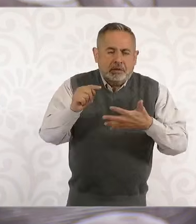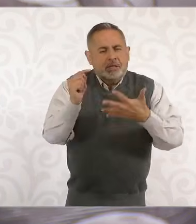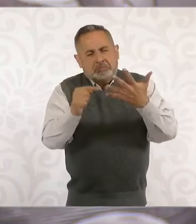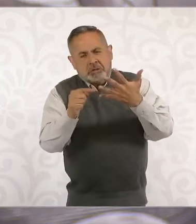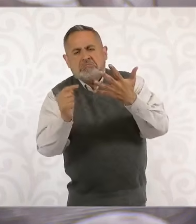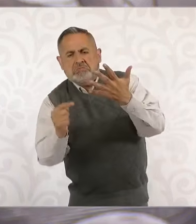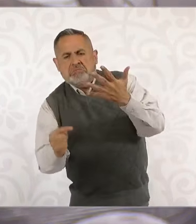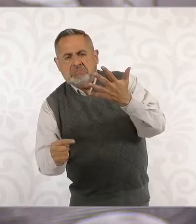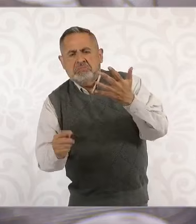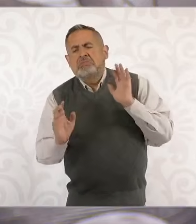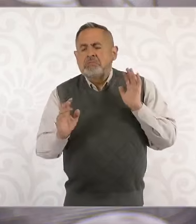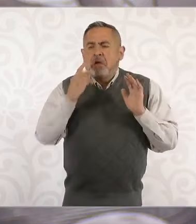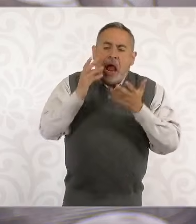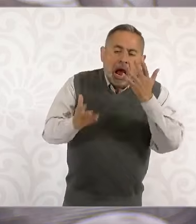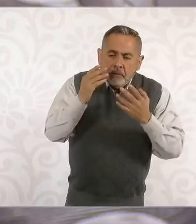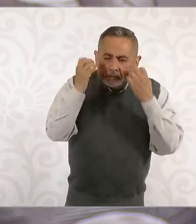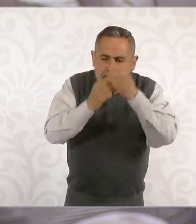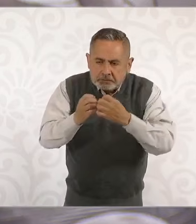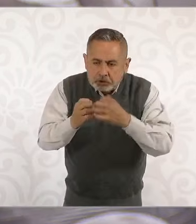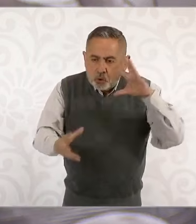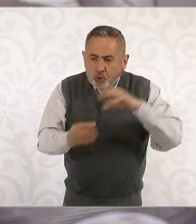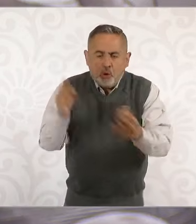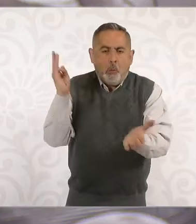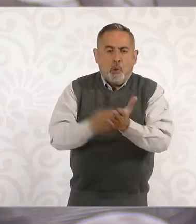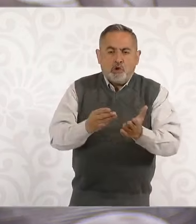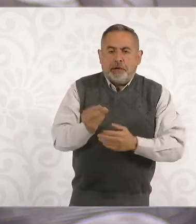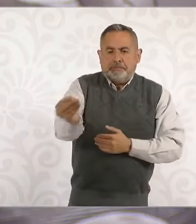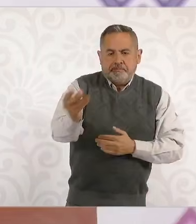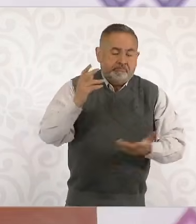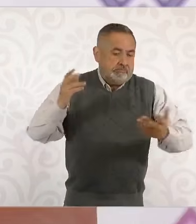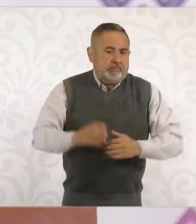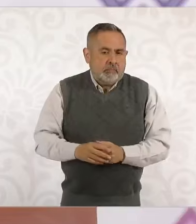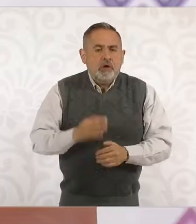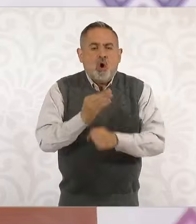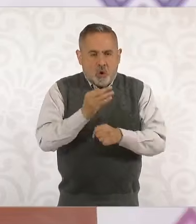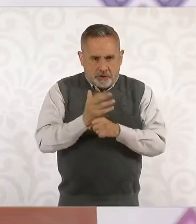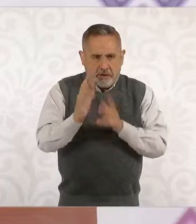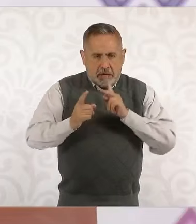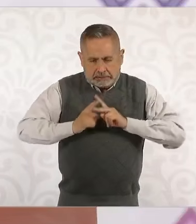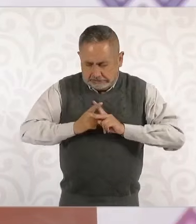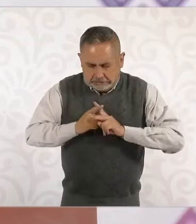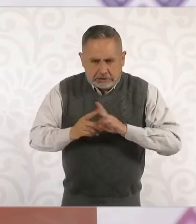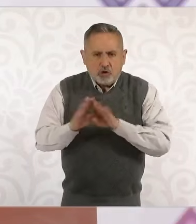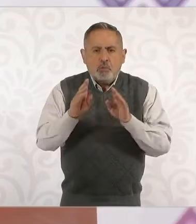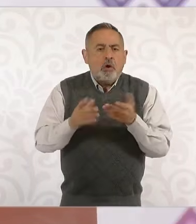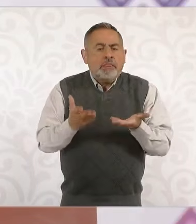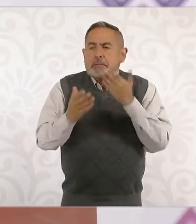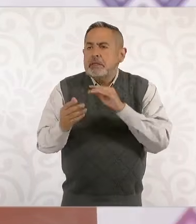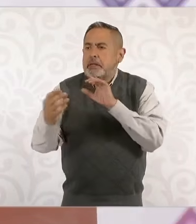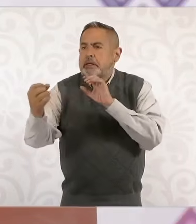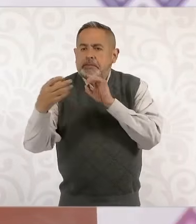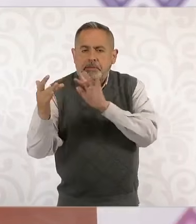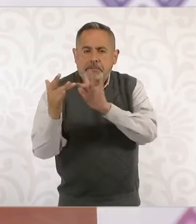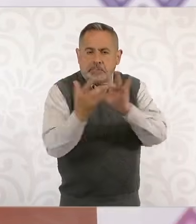fenómenos por si hace también la subsanación de esta multa. Esta es una multa, se está haciendo ya el cálculo de acuerdo a las comunicaciones que nos han estado